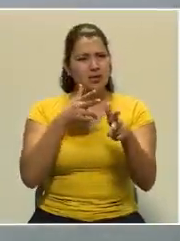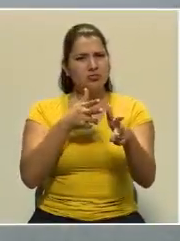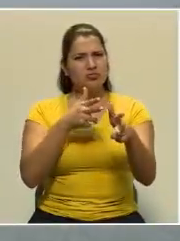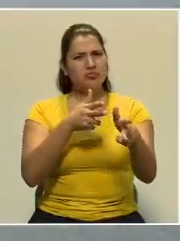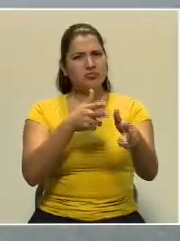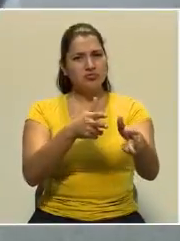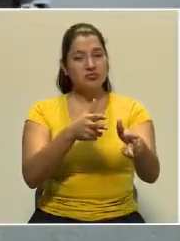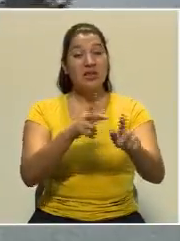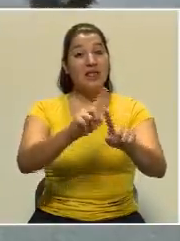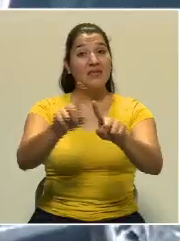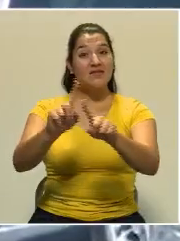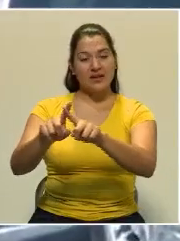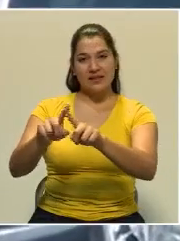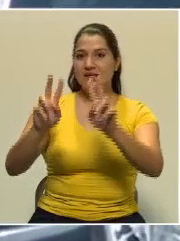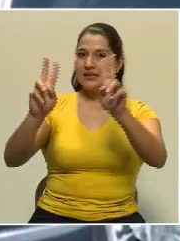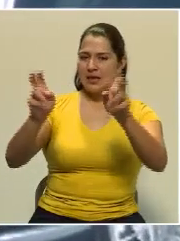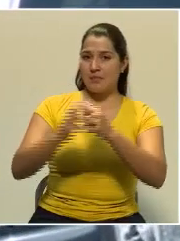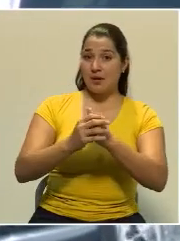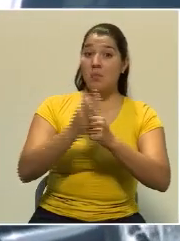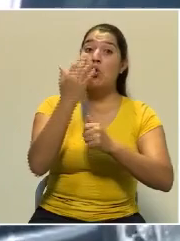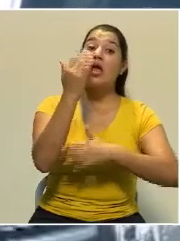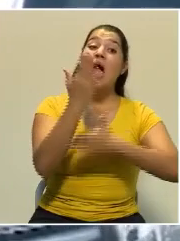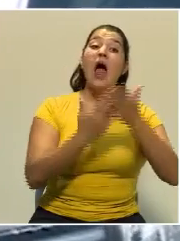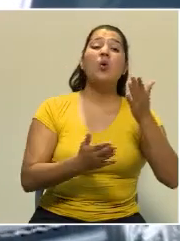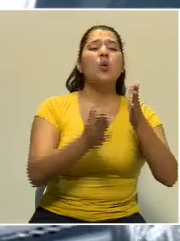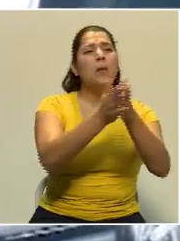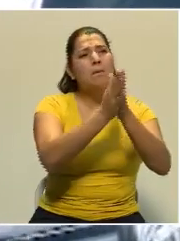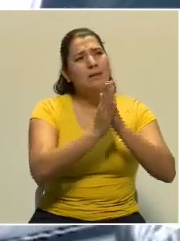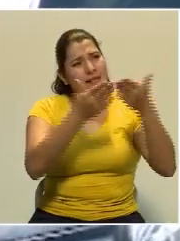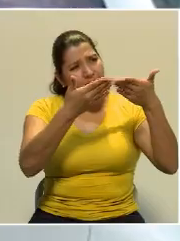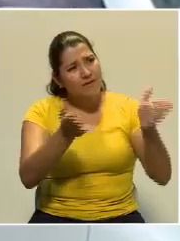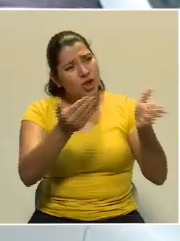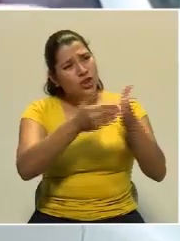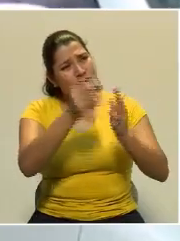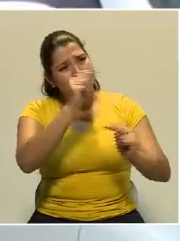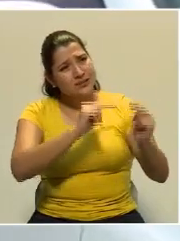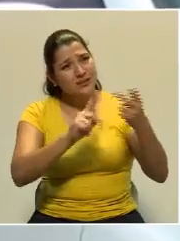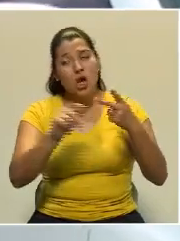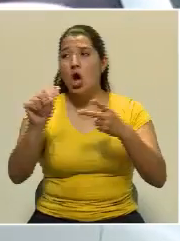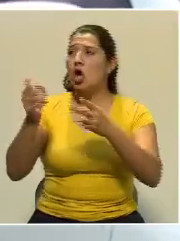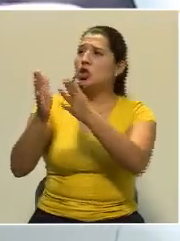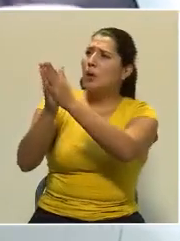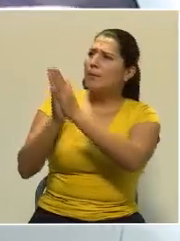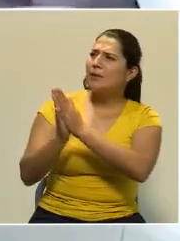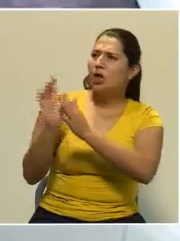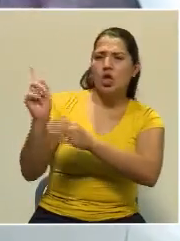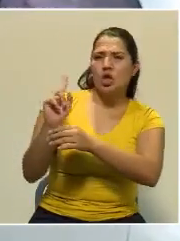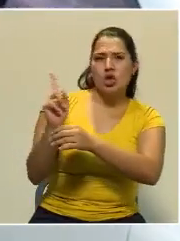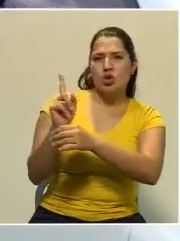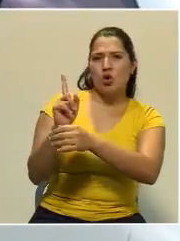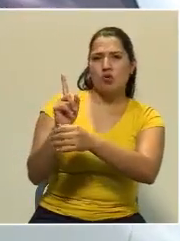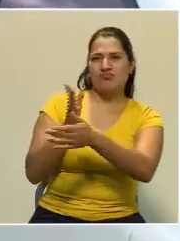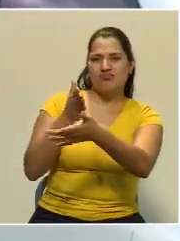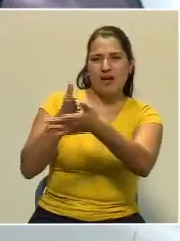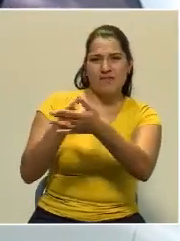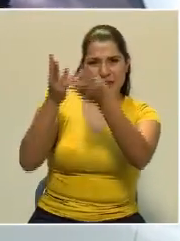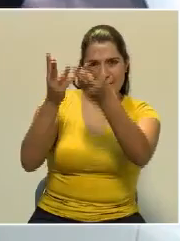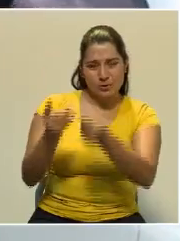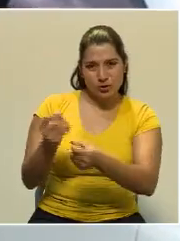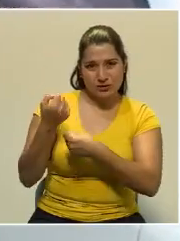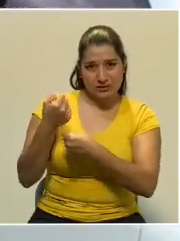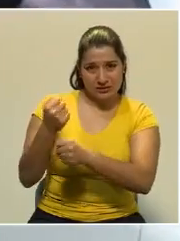dado en varias vertientes, ya que mientras unos piden la reapertura de negocios, otros solicitan que no se toque el presupuesto de los municipios en la